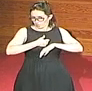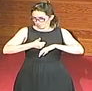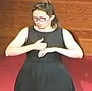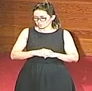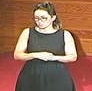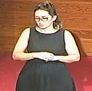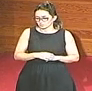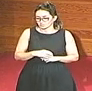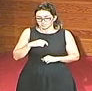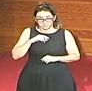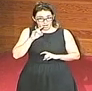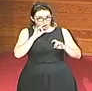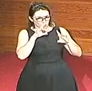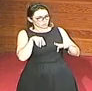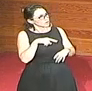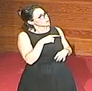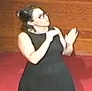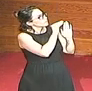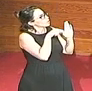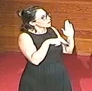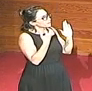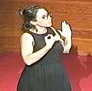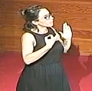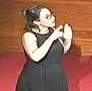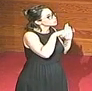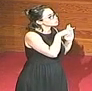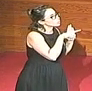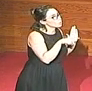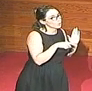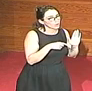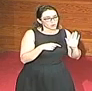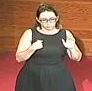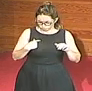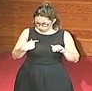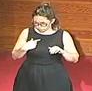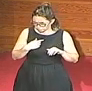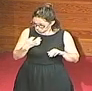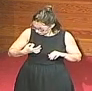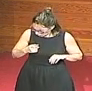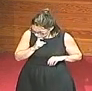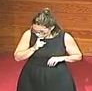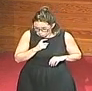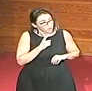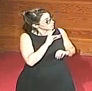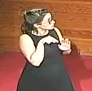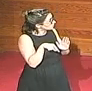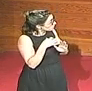Y me alucina que me digan, ¿esto es verdad, mamá? Digo, ¿cómo esto es verdad? Sí, esto es verdad,